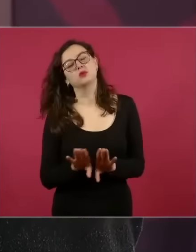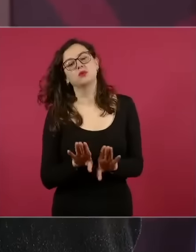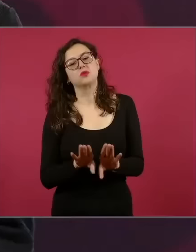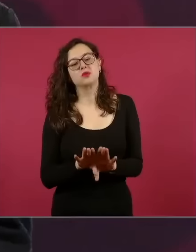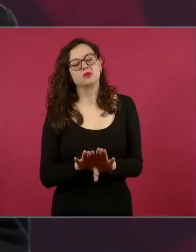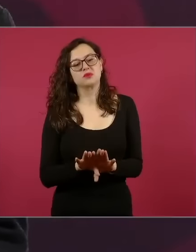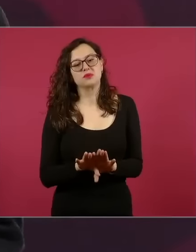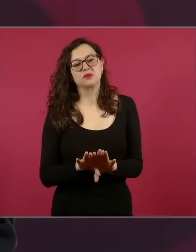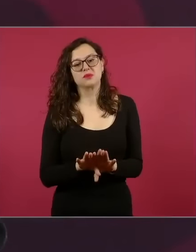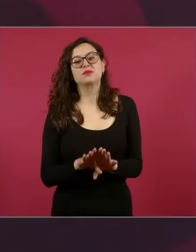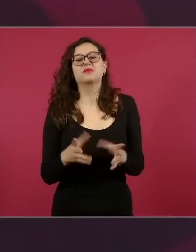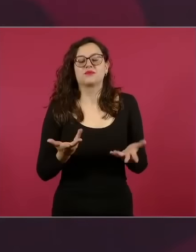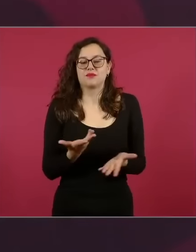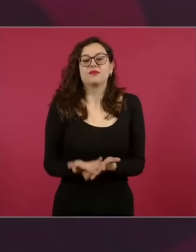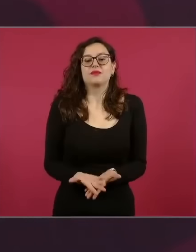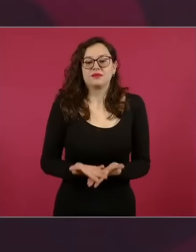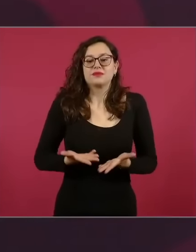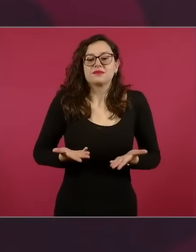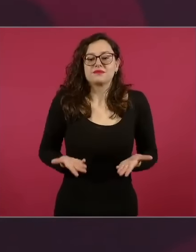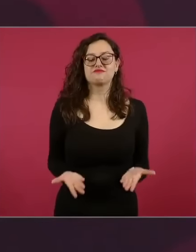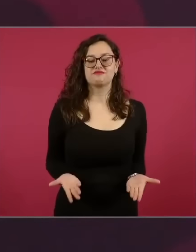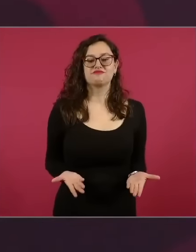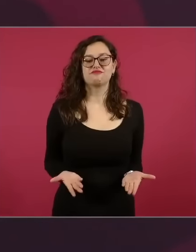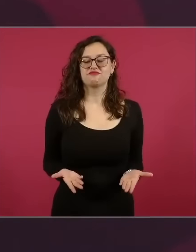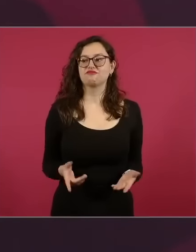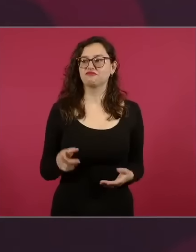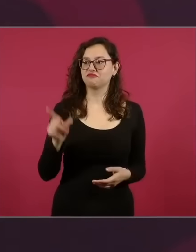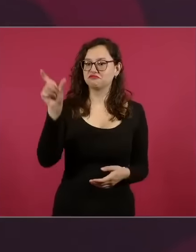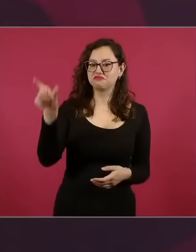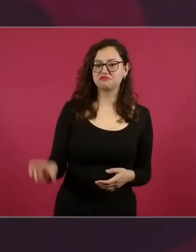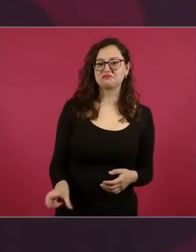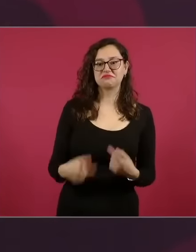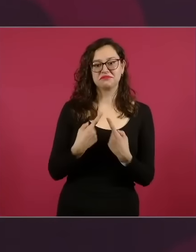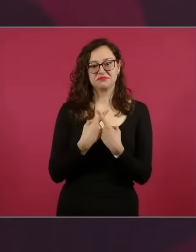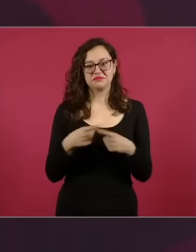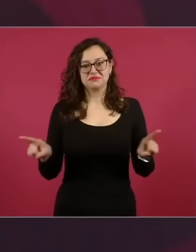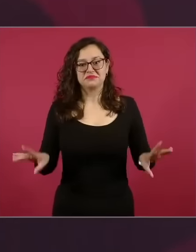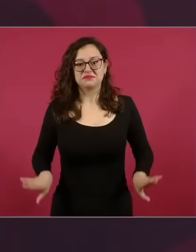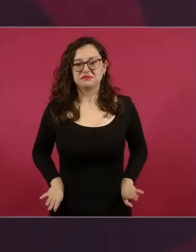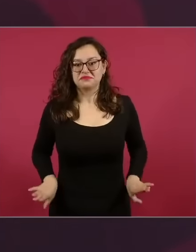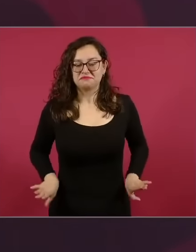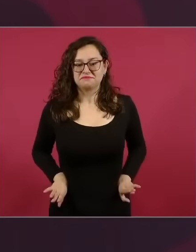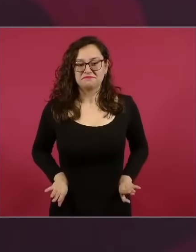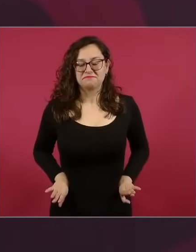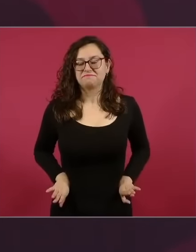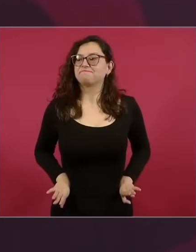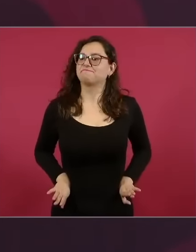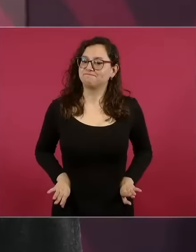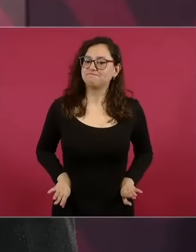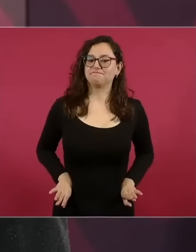Por eso estoy seguro que le va a ir muy bien, como lo merece